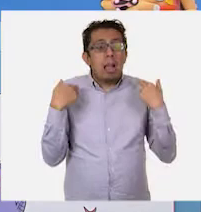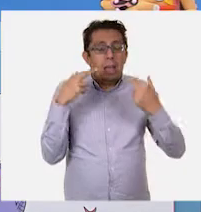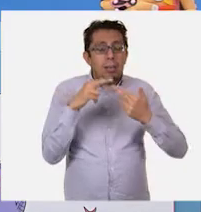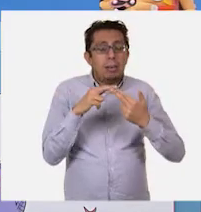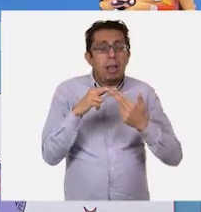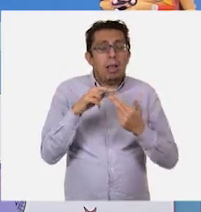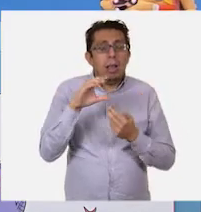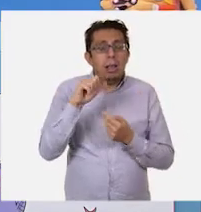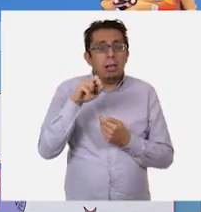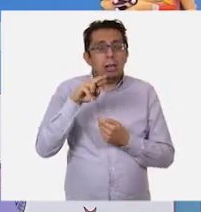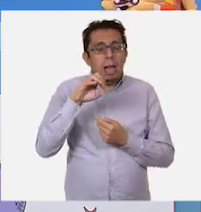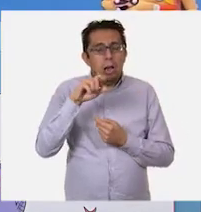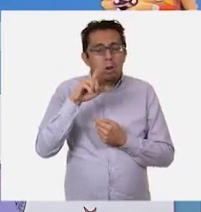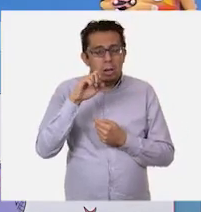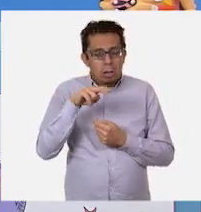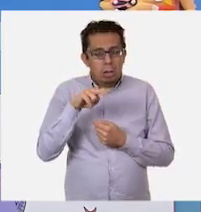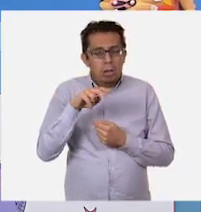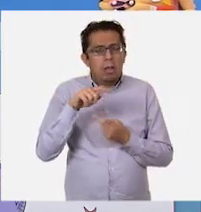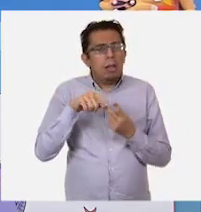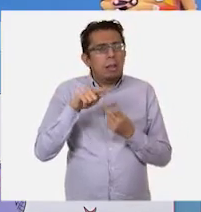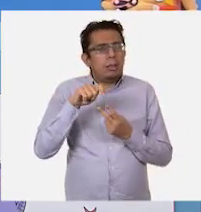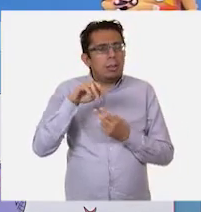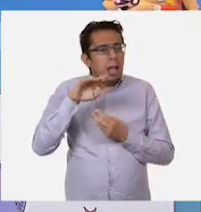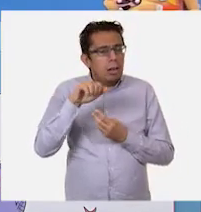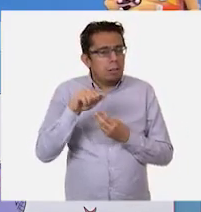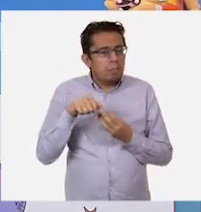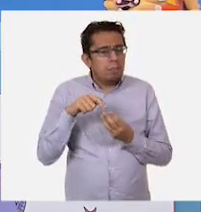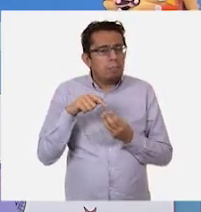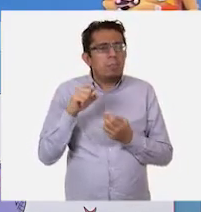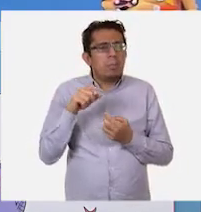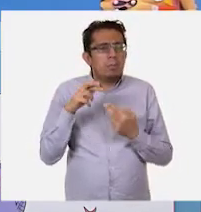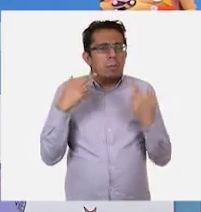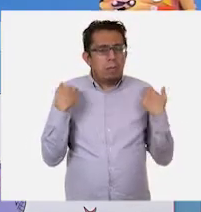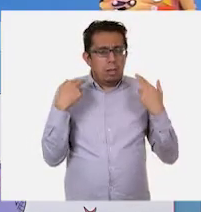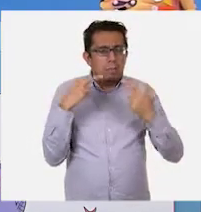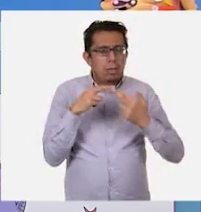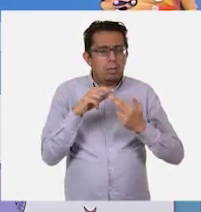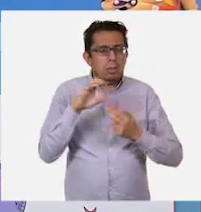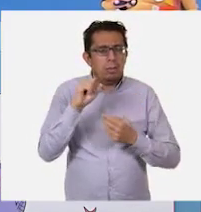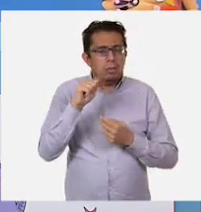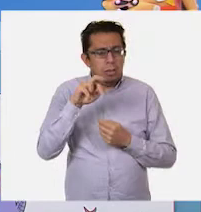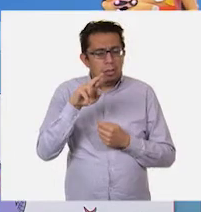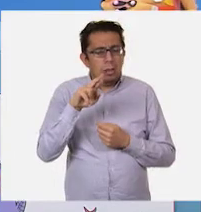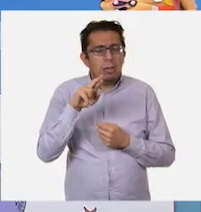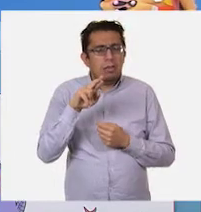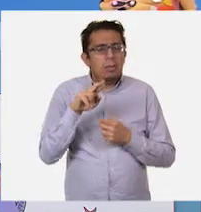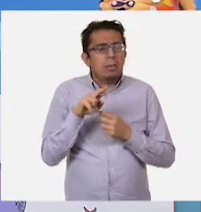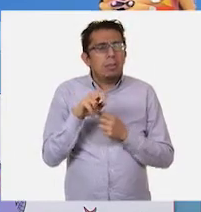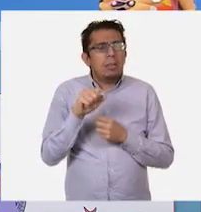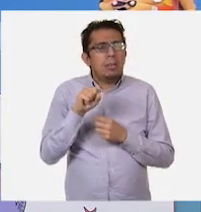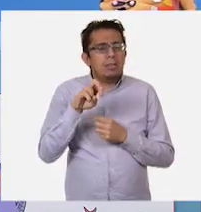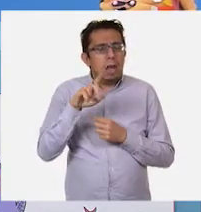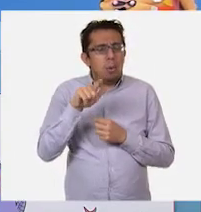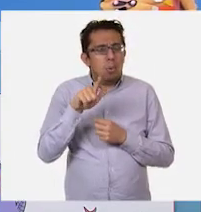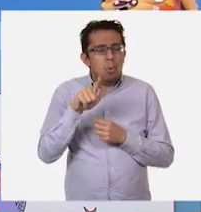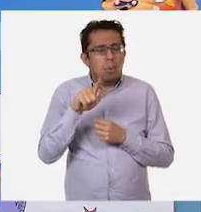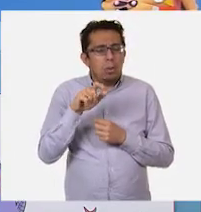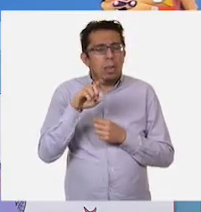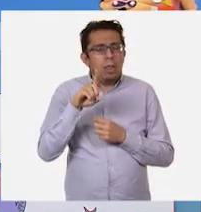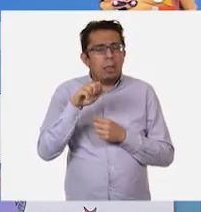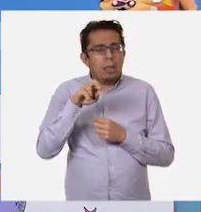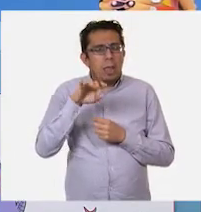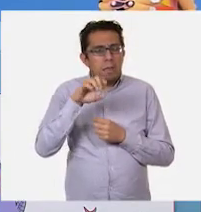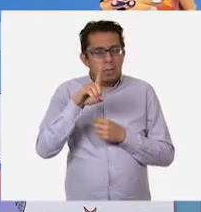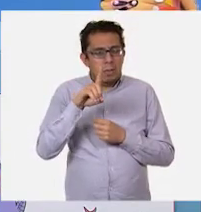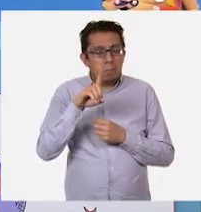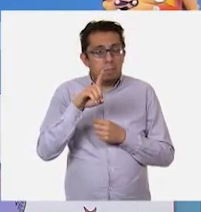García, Aracilla Guerrero y Tania Saldívar. Y a los maestros César Minor, César Campos, Saúl Sotelo y David